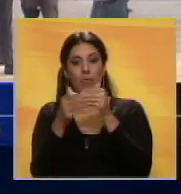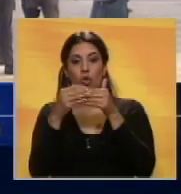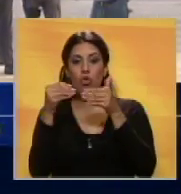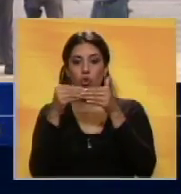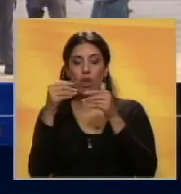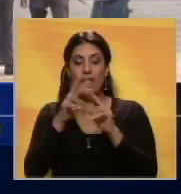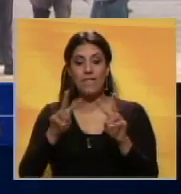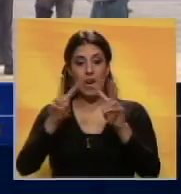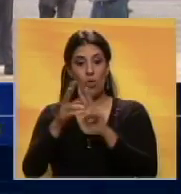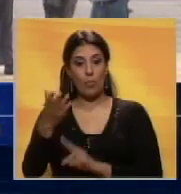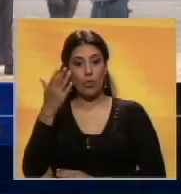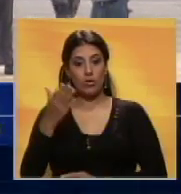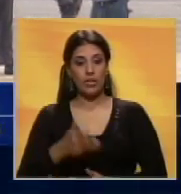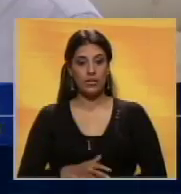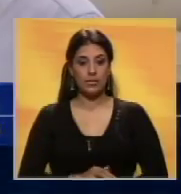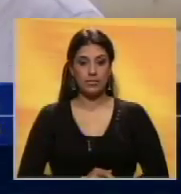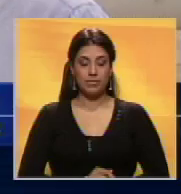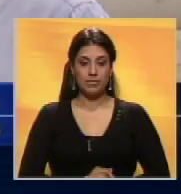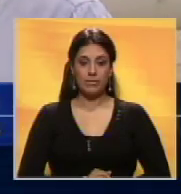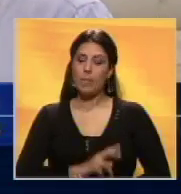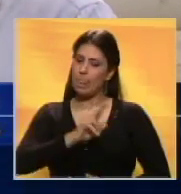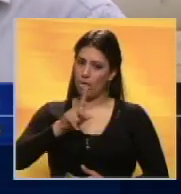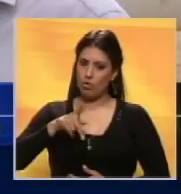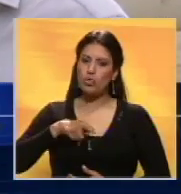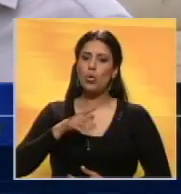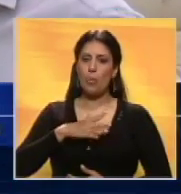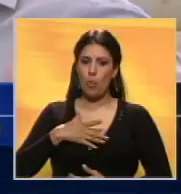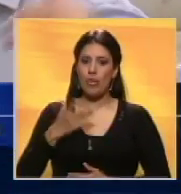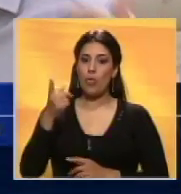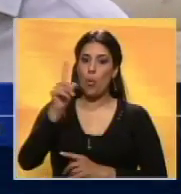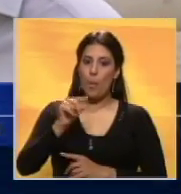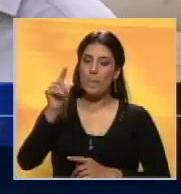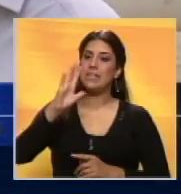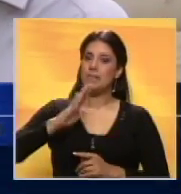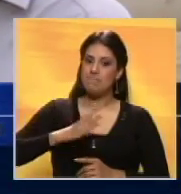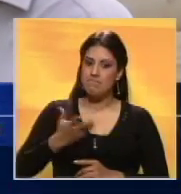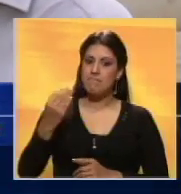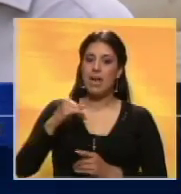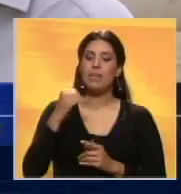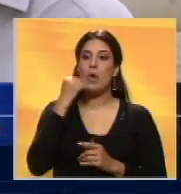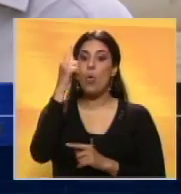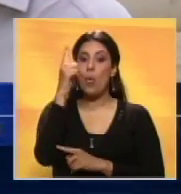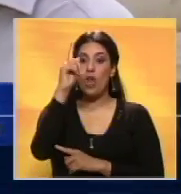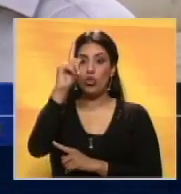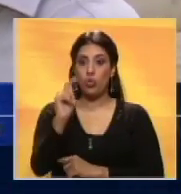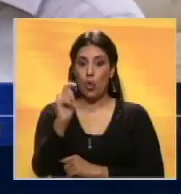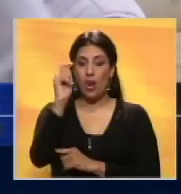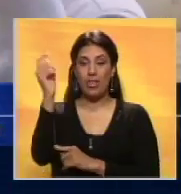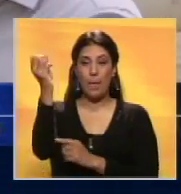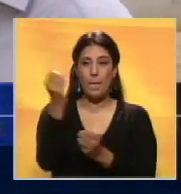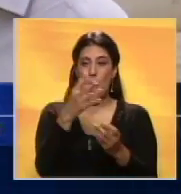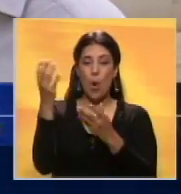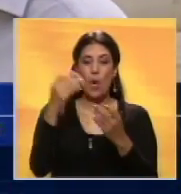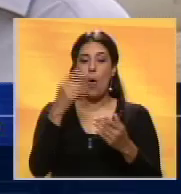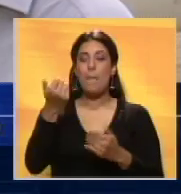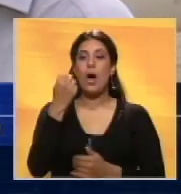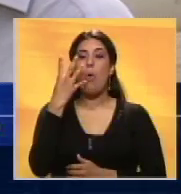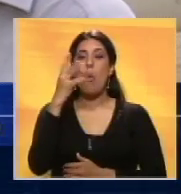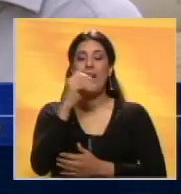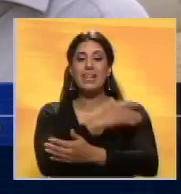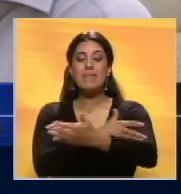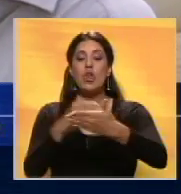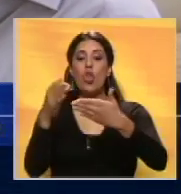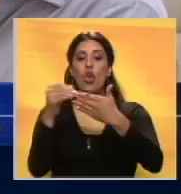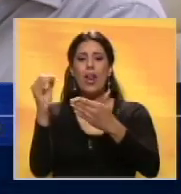divisas su valor. Y nosotros podremos mensualmente traer más de 1 tonelada. Estamos hablando más de 40 millones de